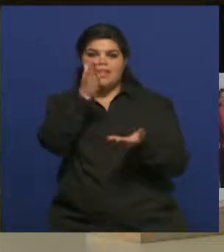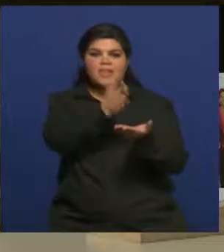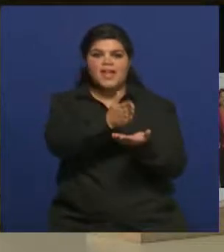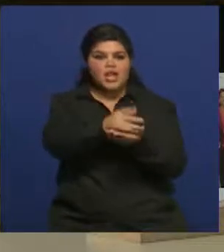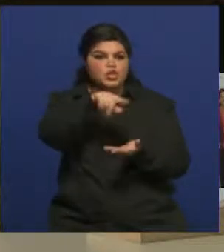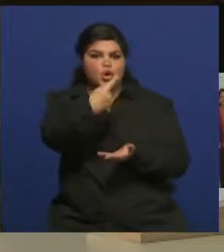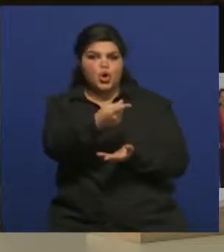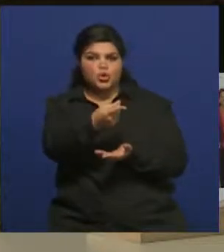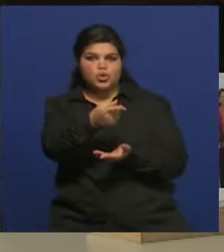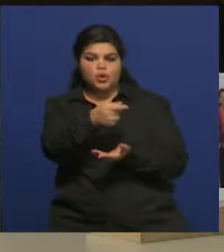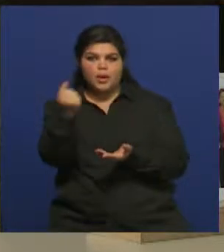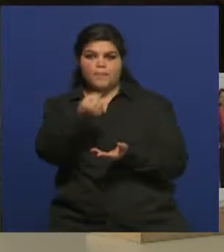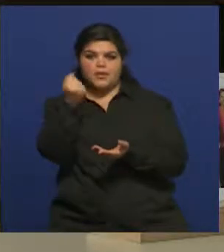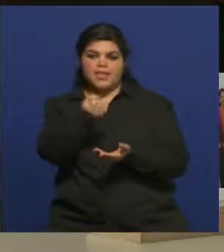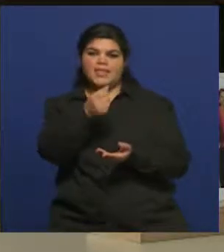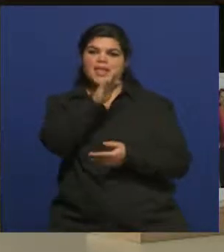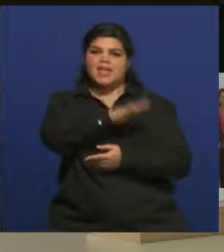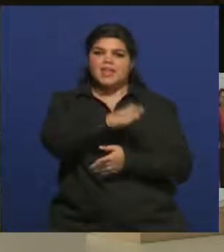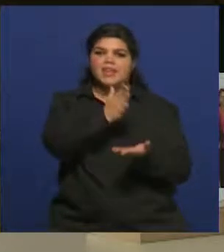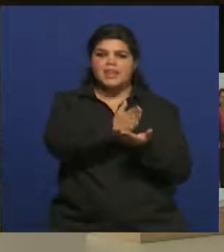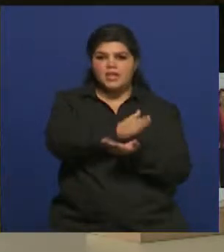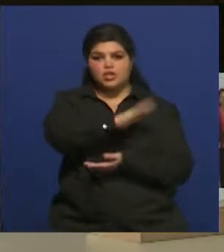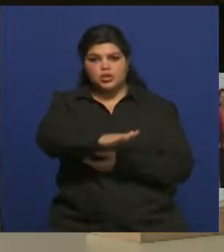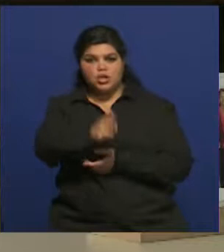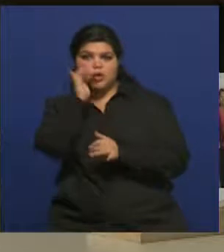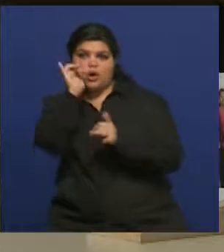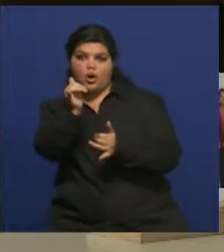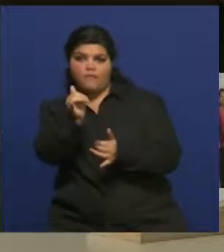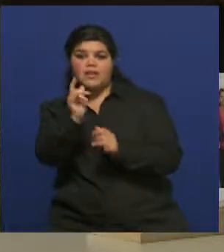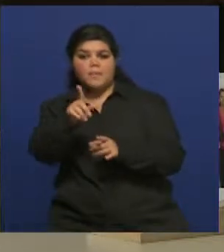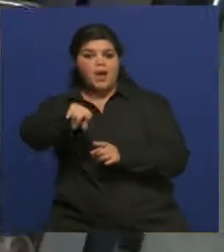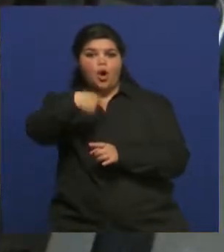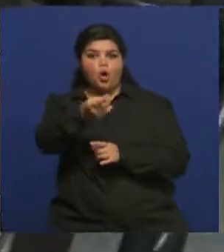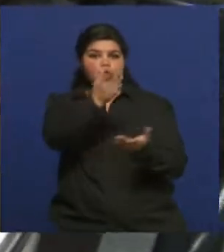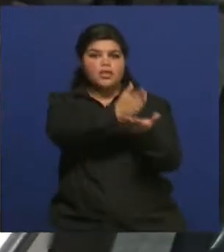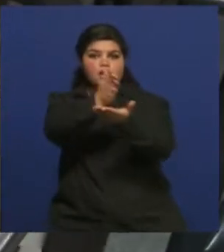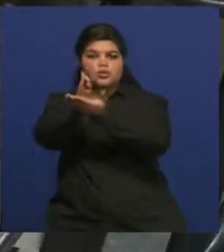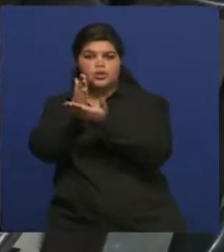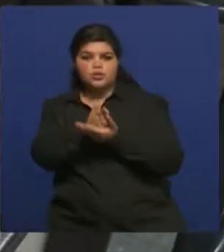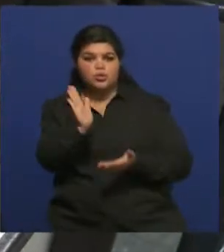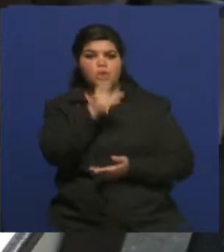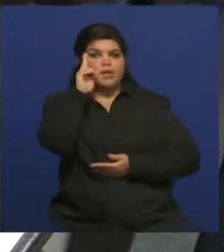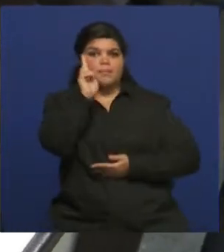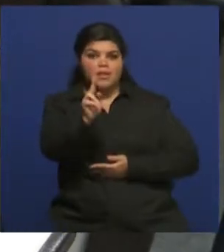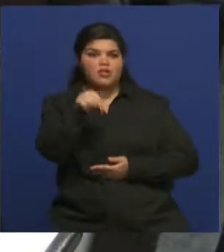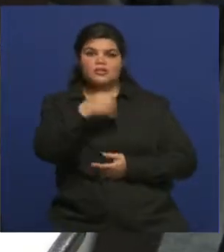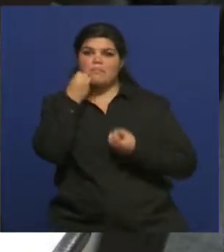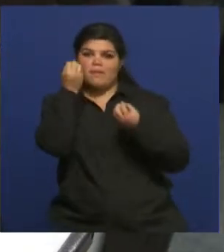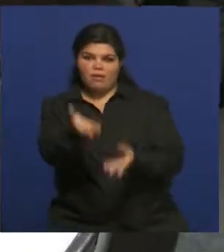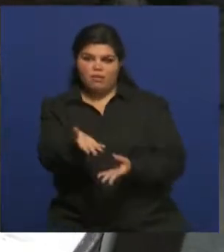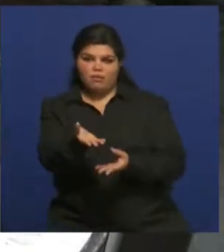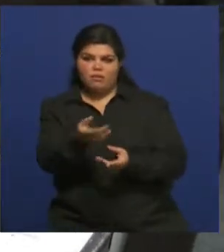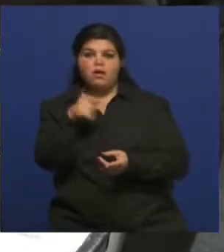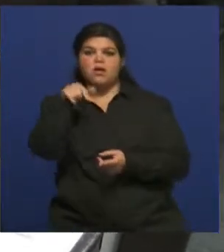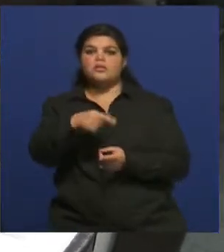compatibilidad entre los derechos del niño, del joven y de los otros miembros que integran la sociedad. Es decir, que siempre va a haber una respuesta,